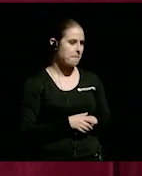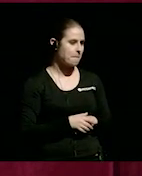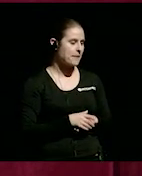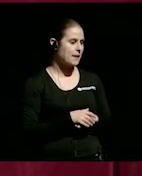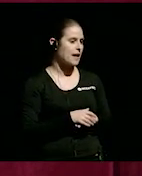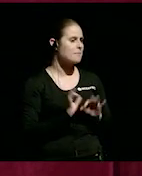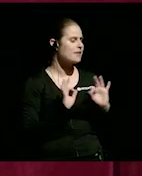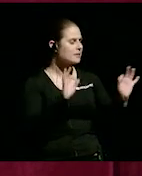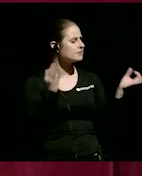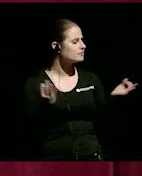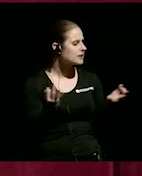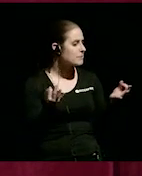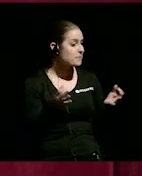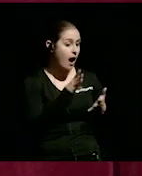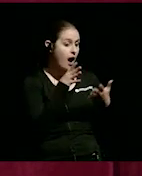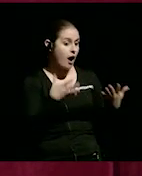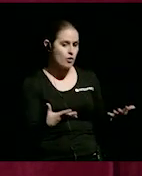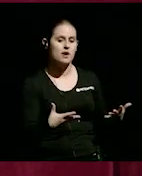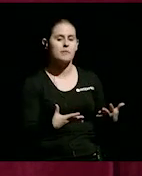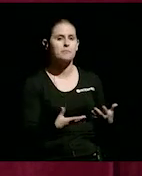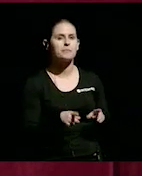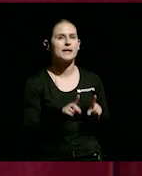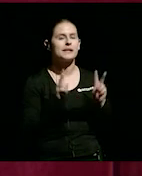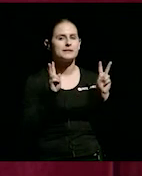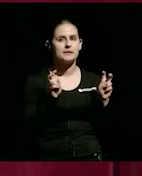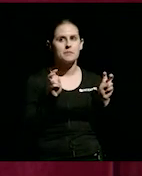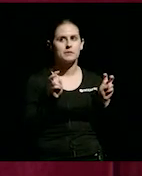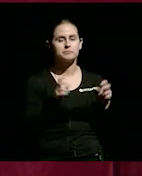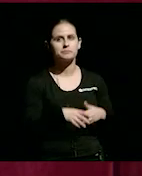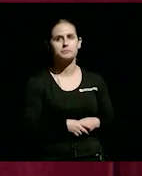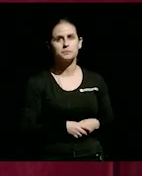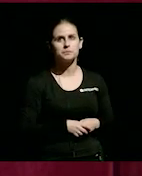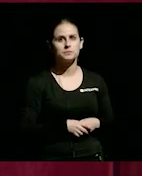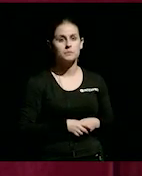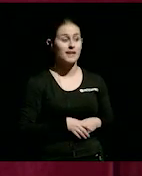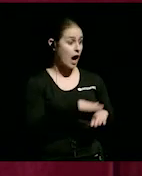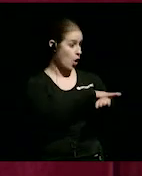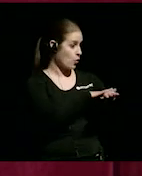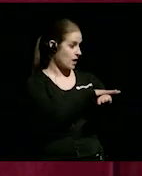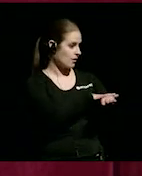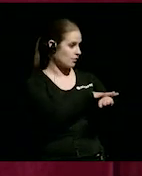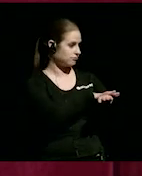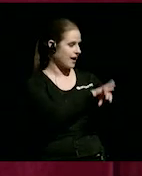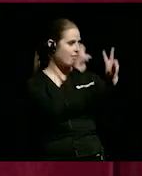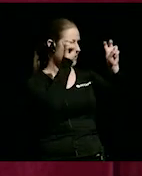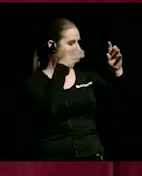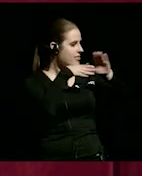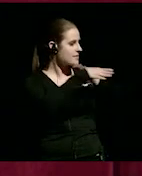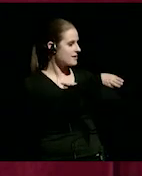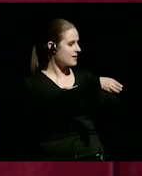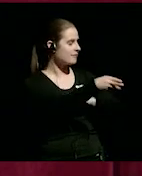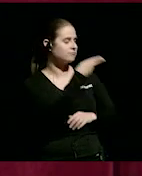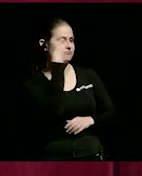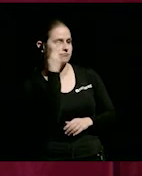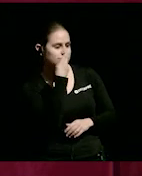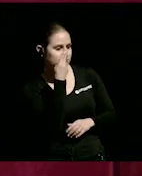Especialmente ahora, eso es algo muy bienvenido por parte del gobierno, es algo que ellos apoyan. Y en los